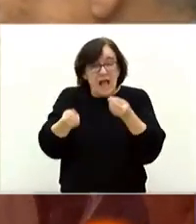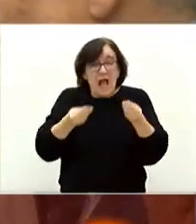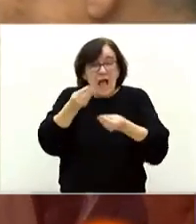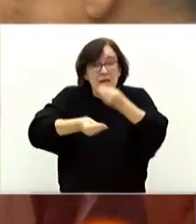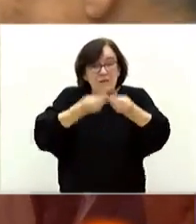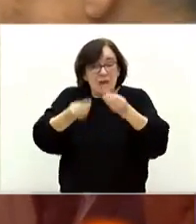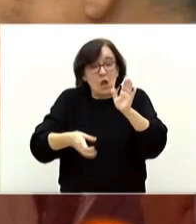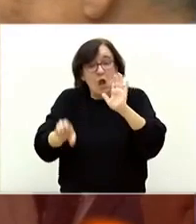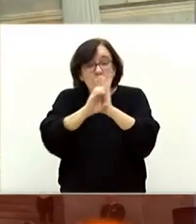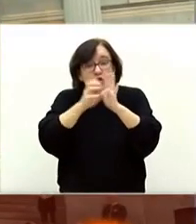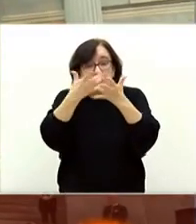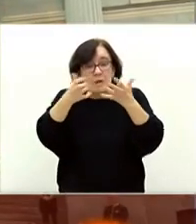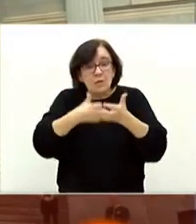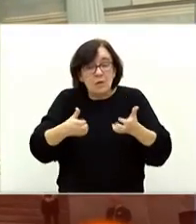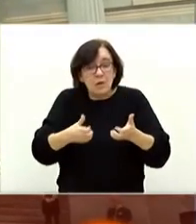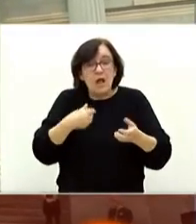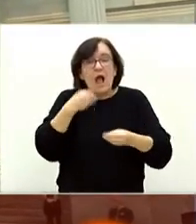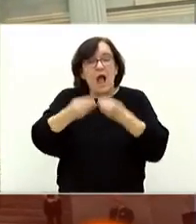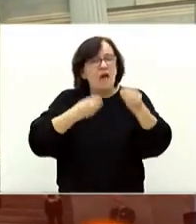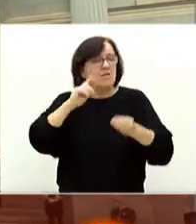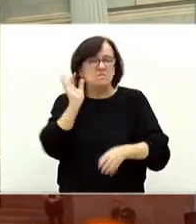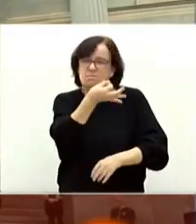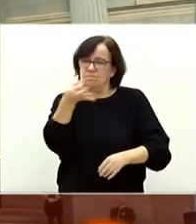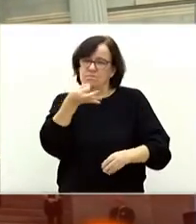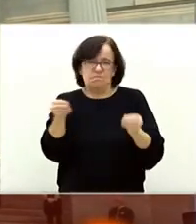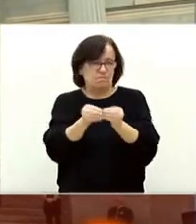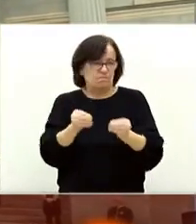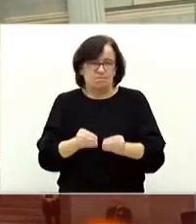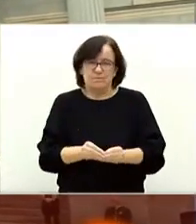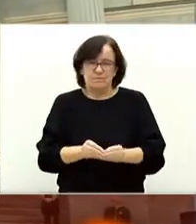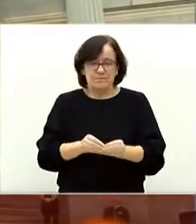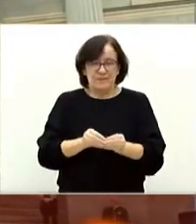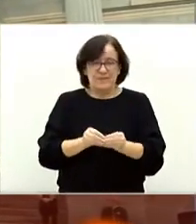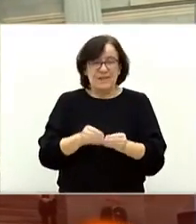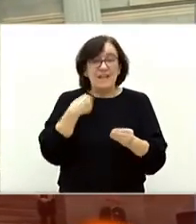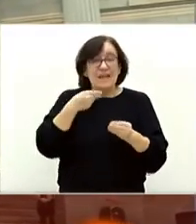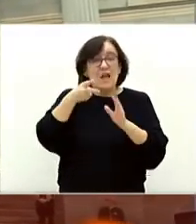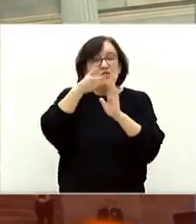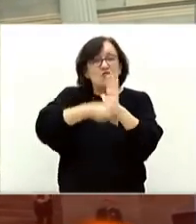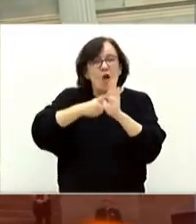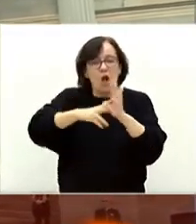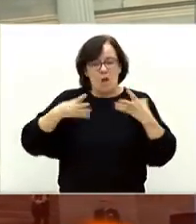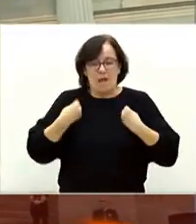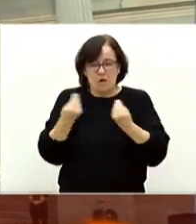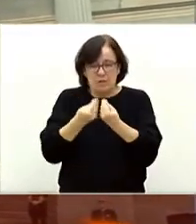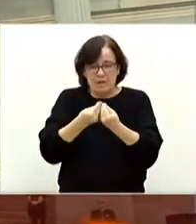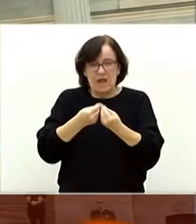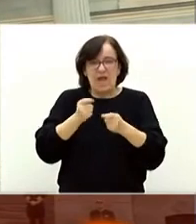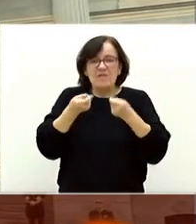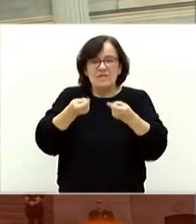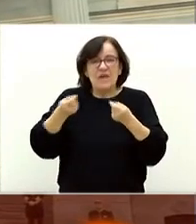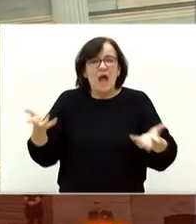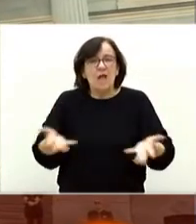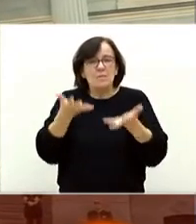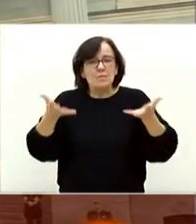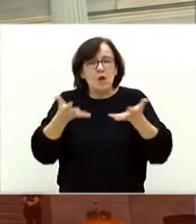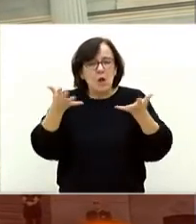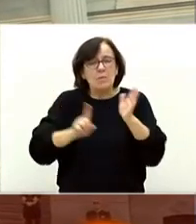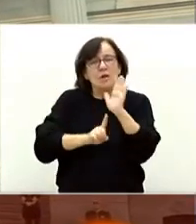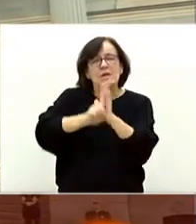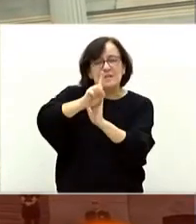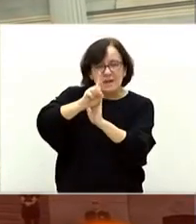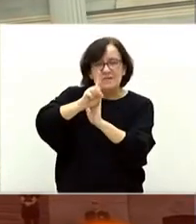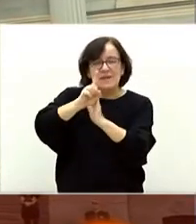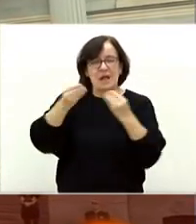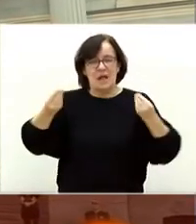la Constitución fue acertado. Ese marco de convivencia ampara y promueve el desarrollo